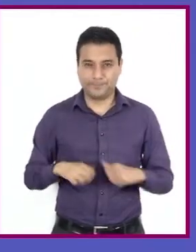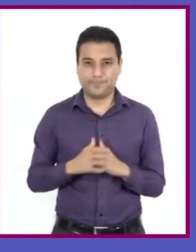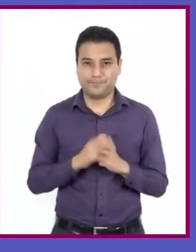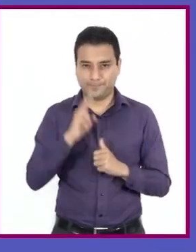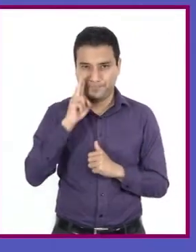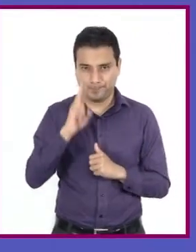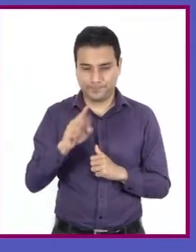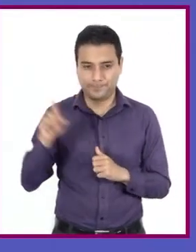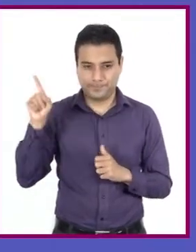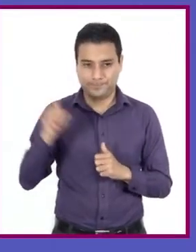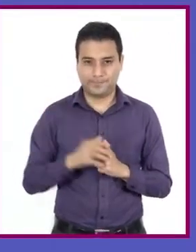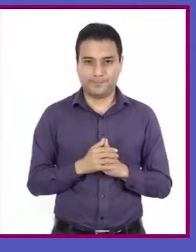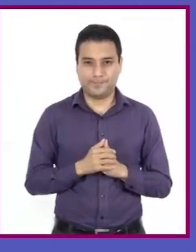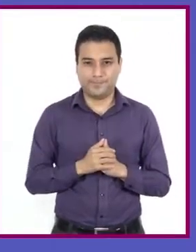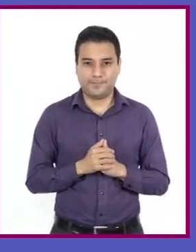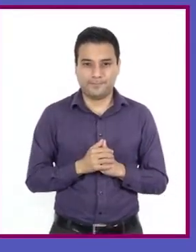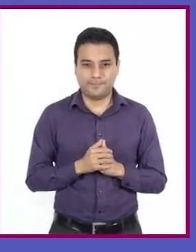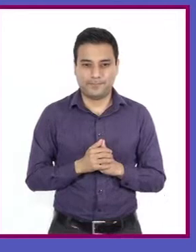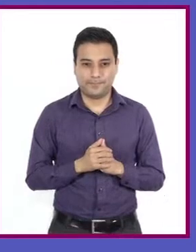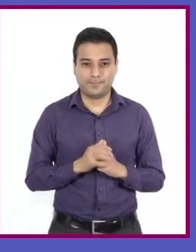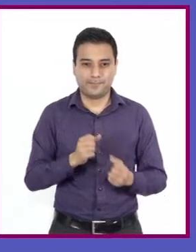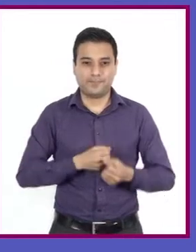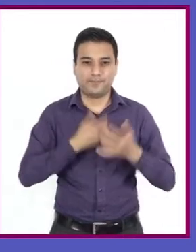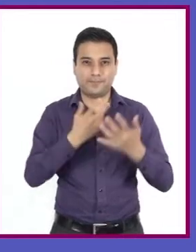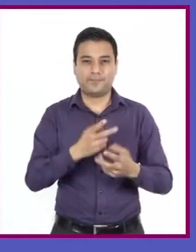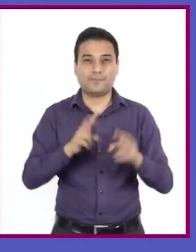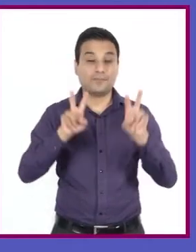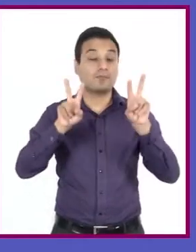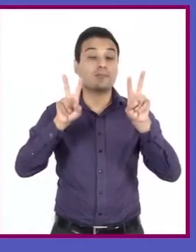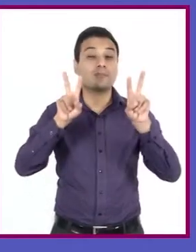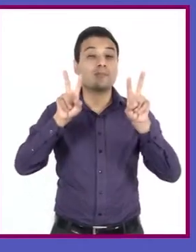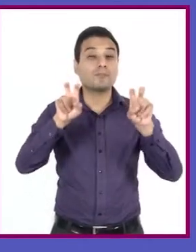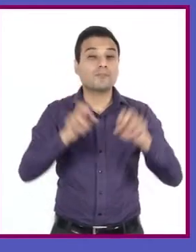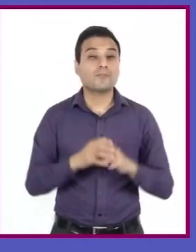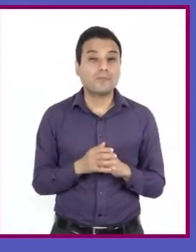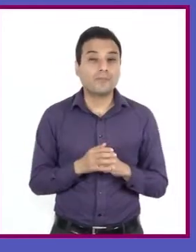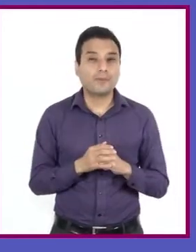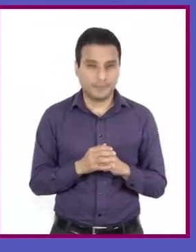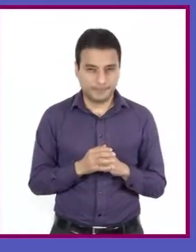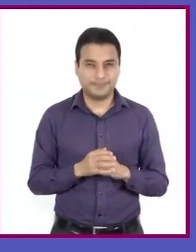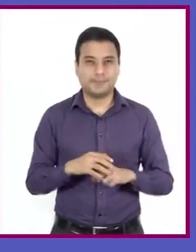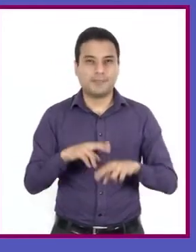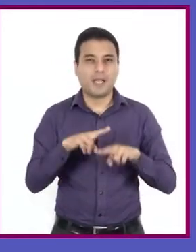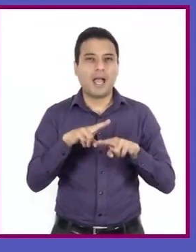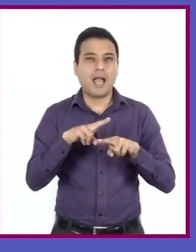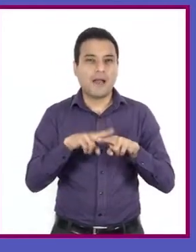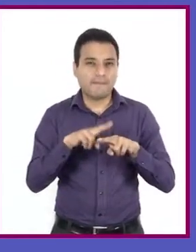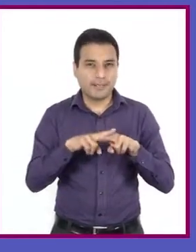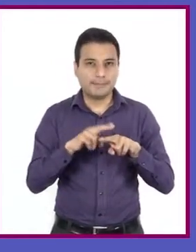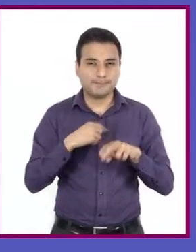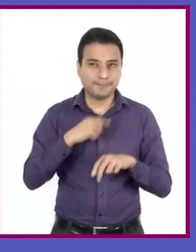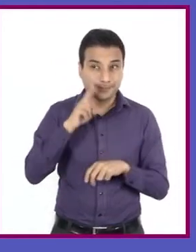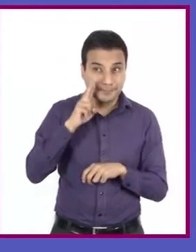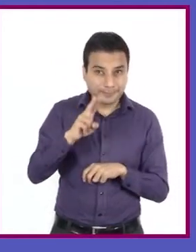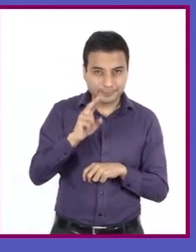Observen el fragmento del poema Impresión de La Habana, de Juan José Tablada, y respondan en sus cuadernos las